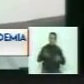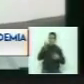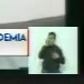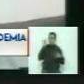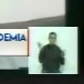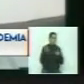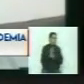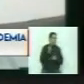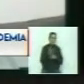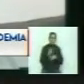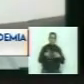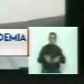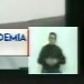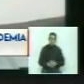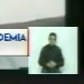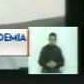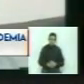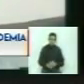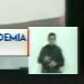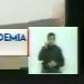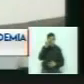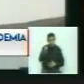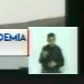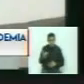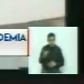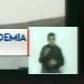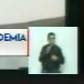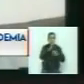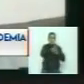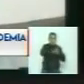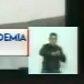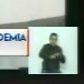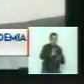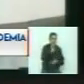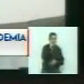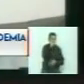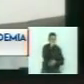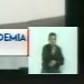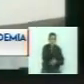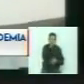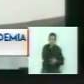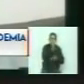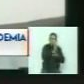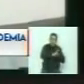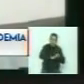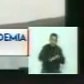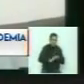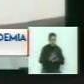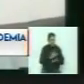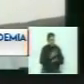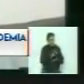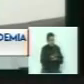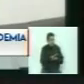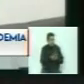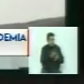terrible porque tiene síntomas leves en el 80% de los casos. Es decir, gente que en